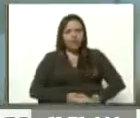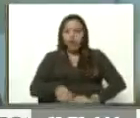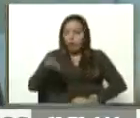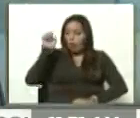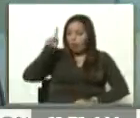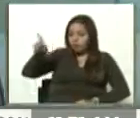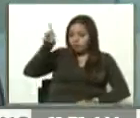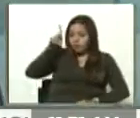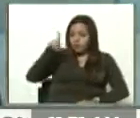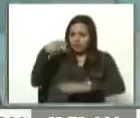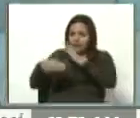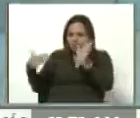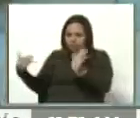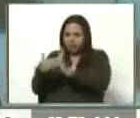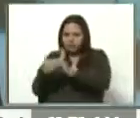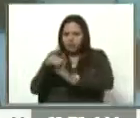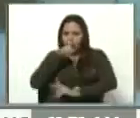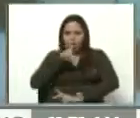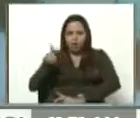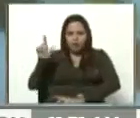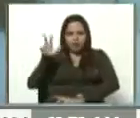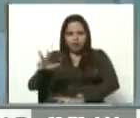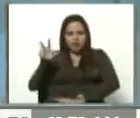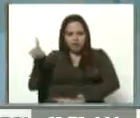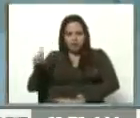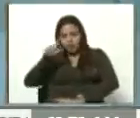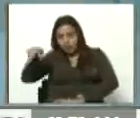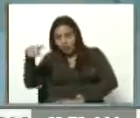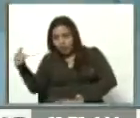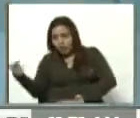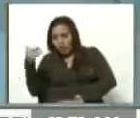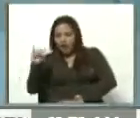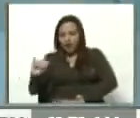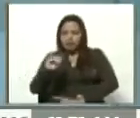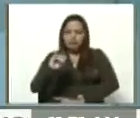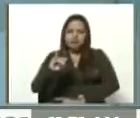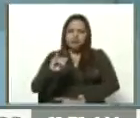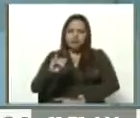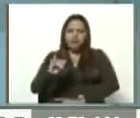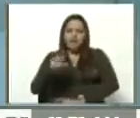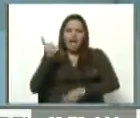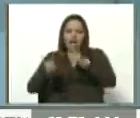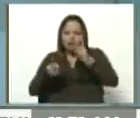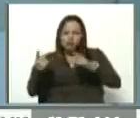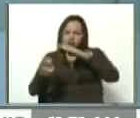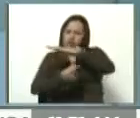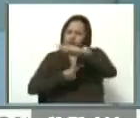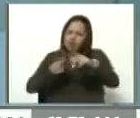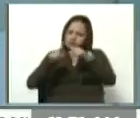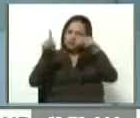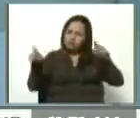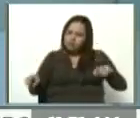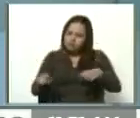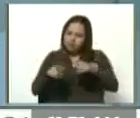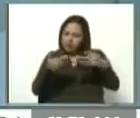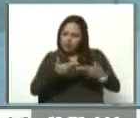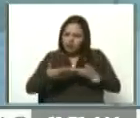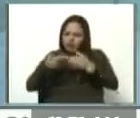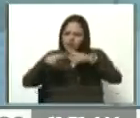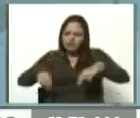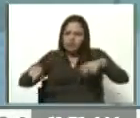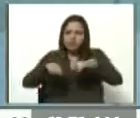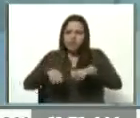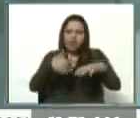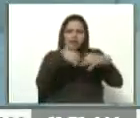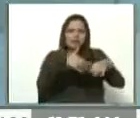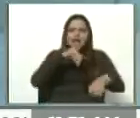en el programa. A la vuelta vamos a estar analizando, recientemente se publicaron unas láminas o un estudio de Interlaces